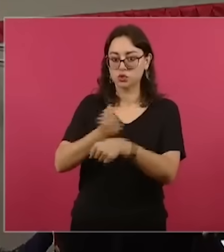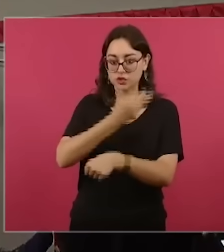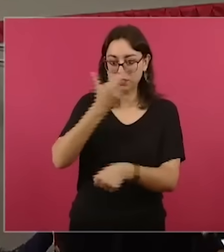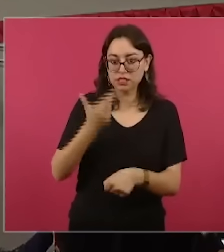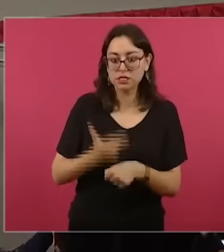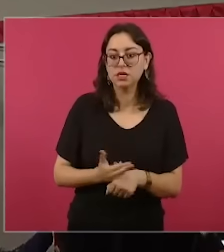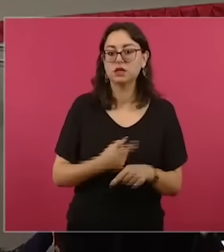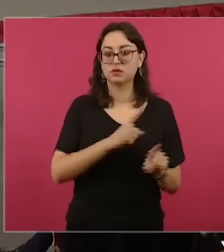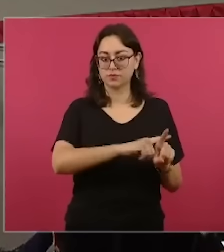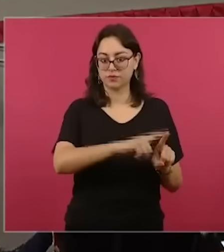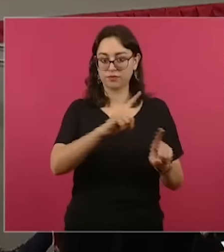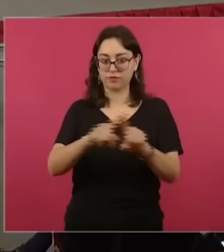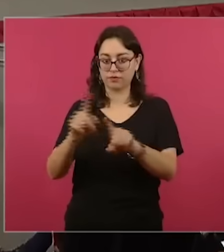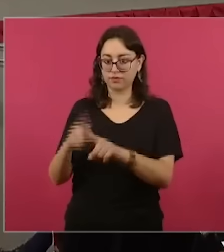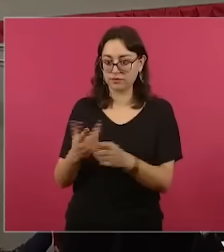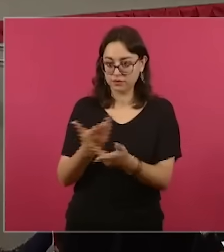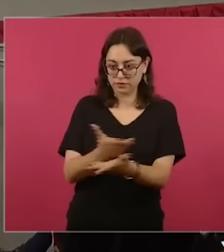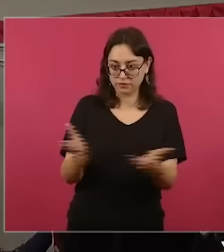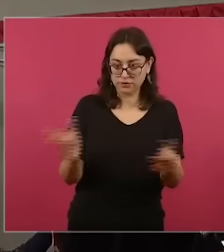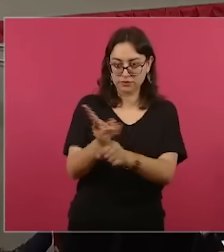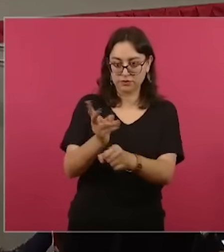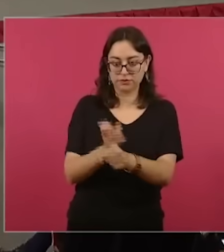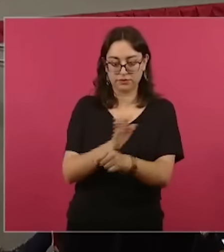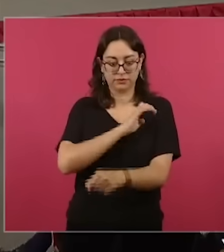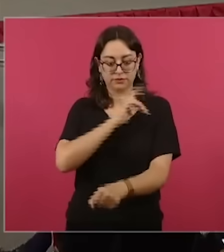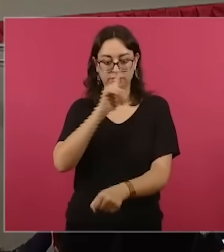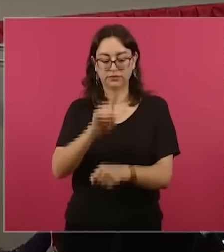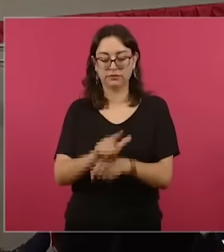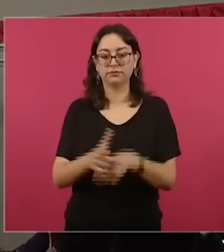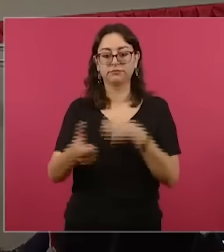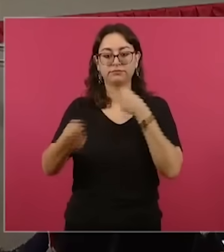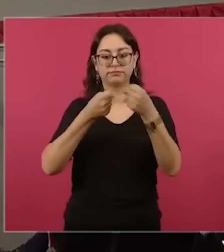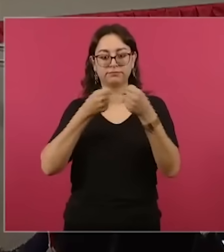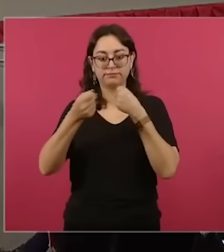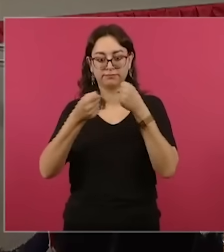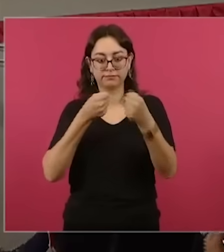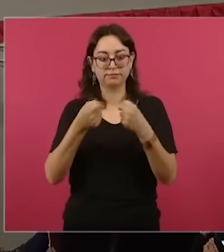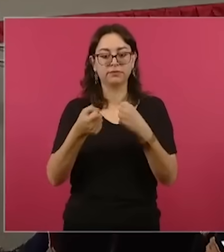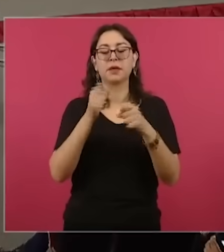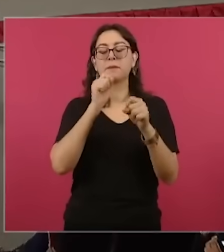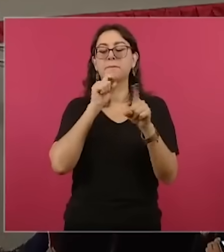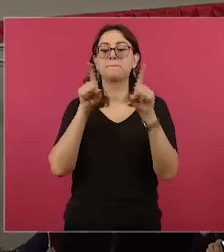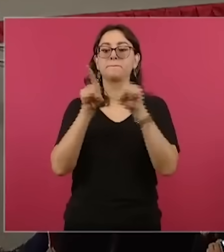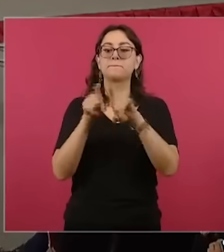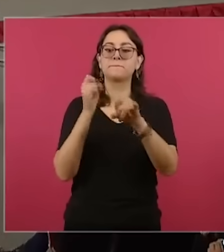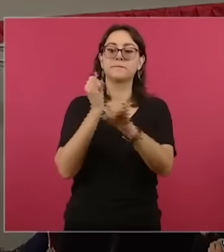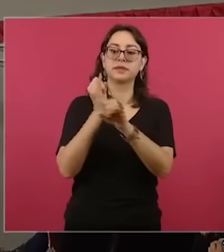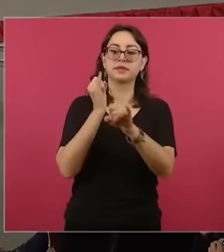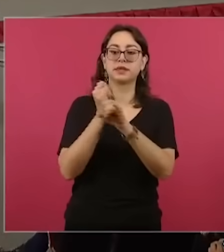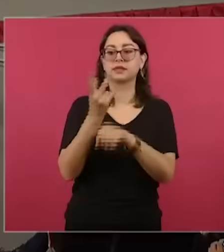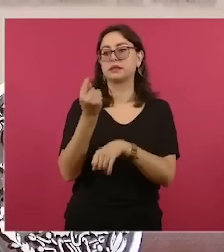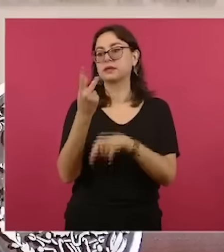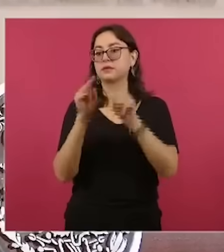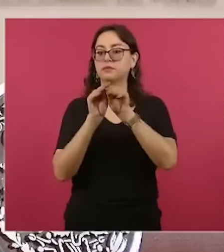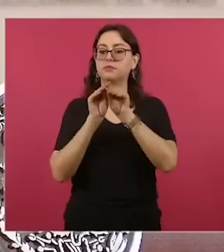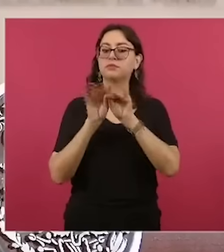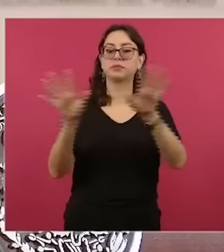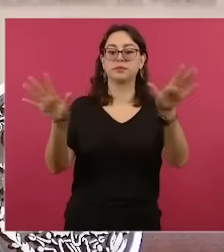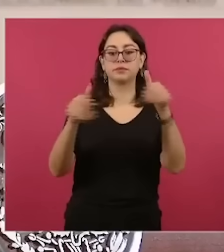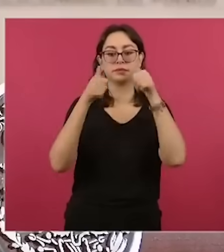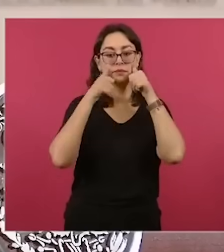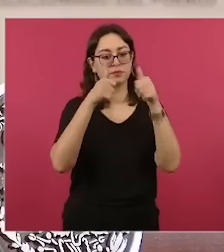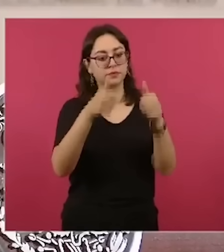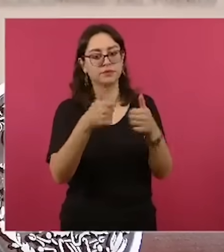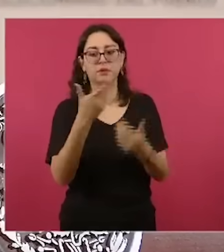honra con su presencia, invitados especiales, medios de comunicación y que nos siguen a través de los diferentes canales de comunicación.